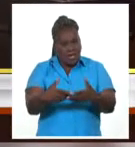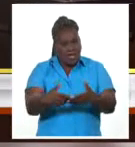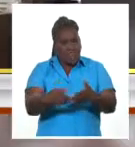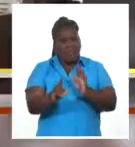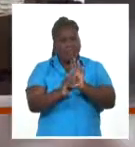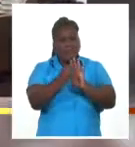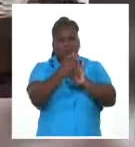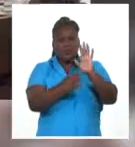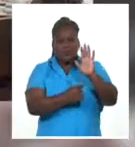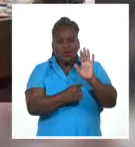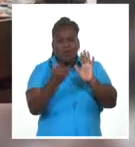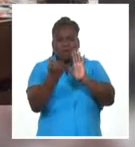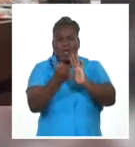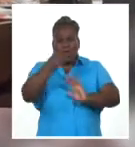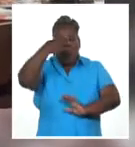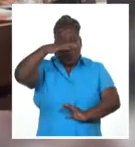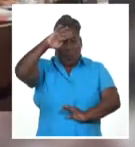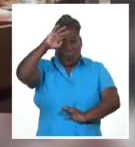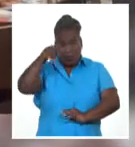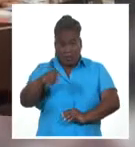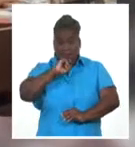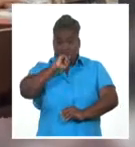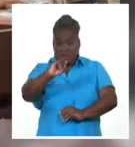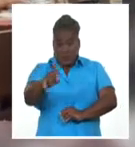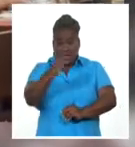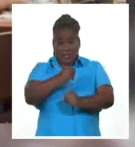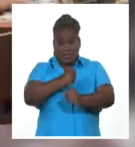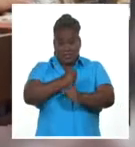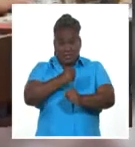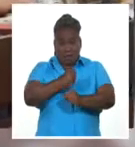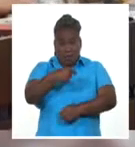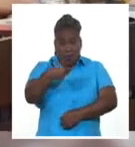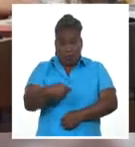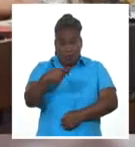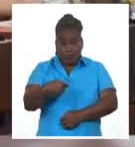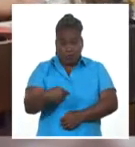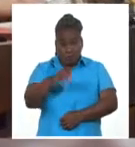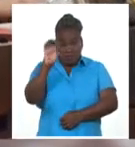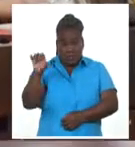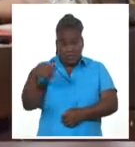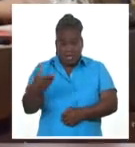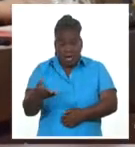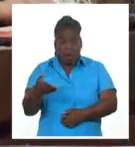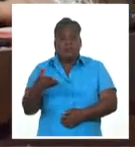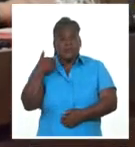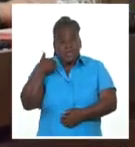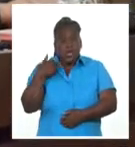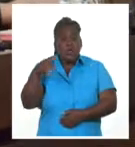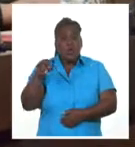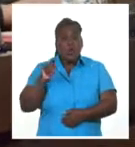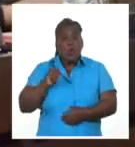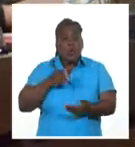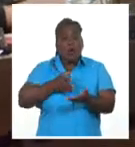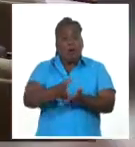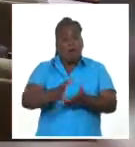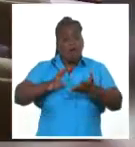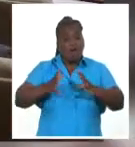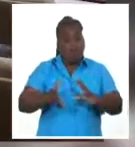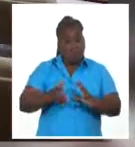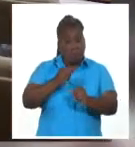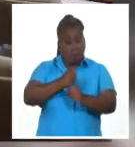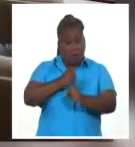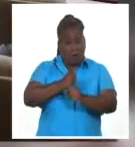país. Entre las deficiencias identificadas en el trabajo del sector y que proyectan nuevas líneas de acción, se encuentra la insuficiencia